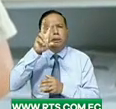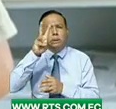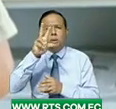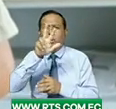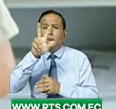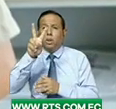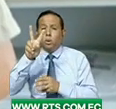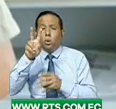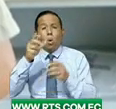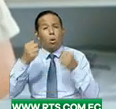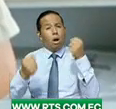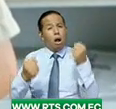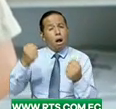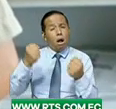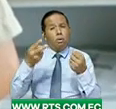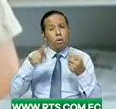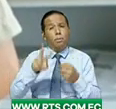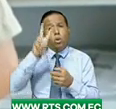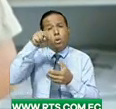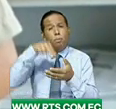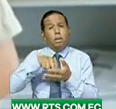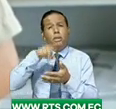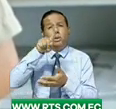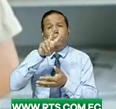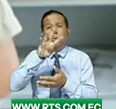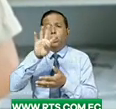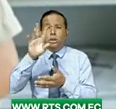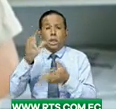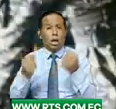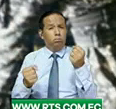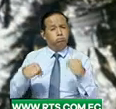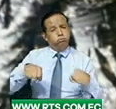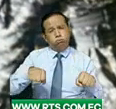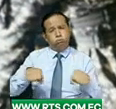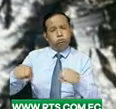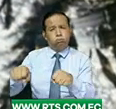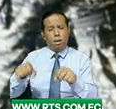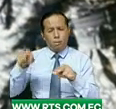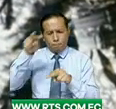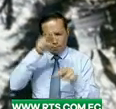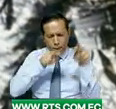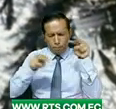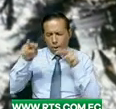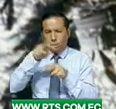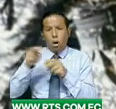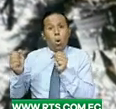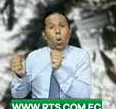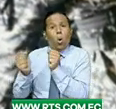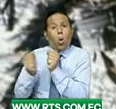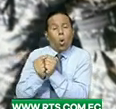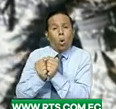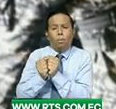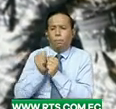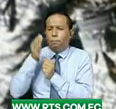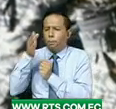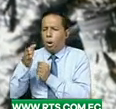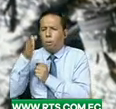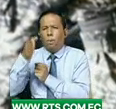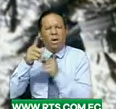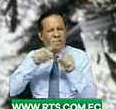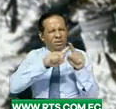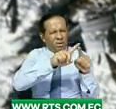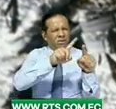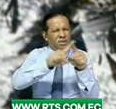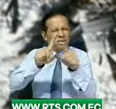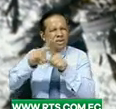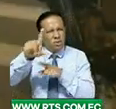6.632 vehículos y 2.147 motocicletas. Trabajan en controles conjuntos en diferentes sectores de la provincia,